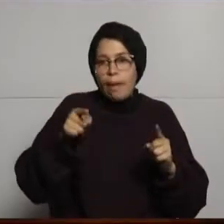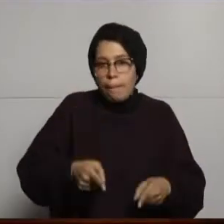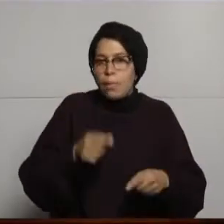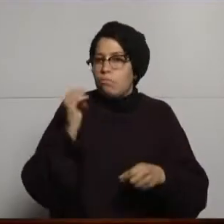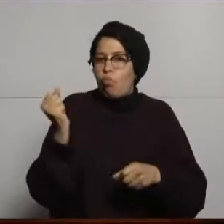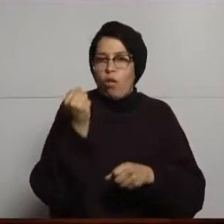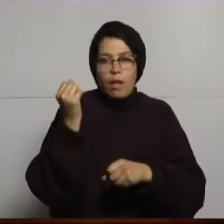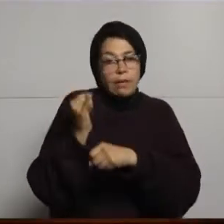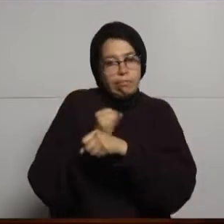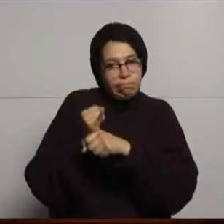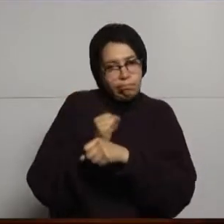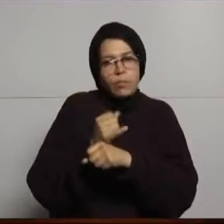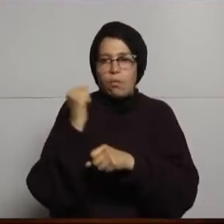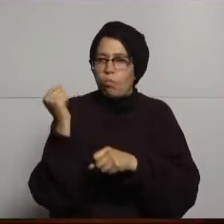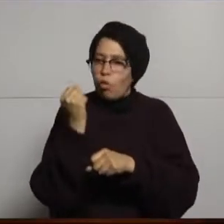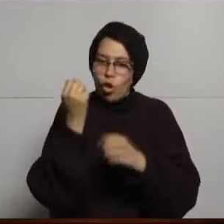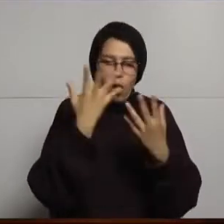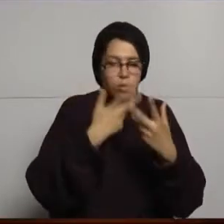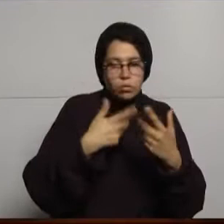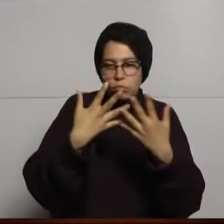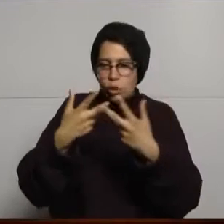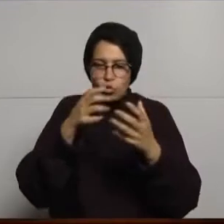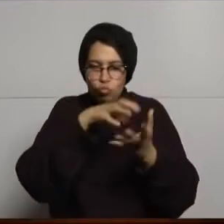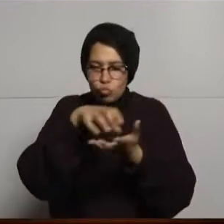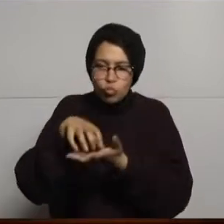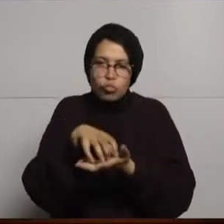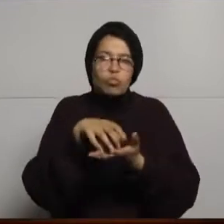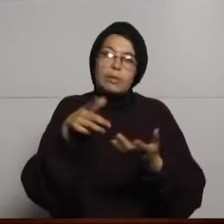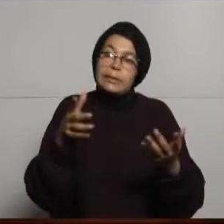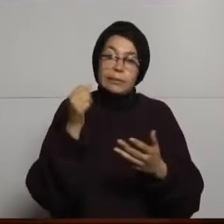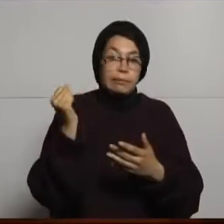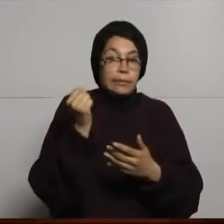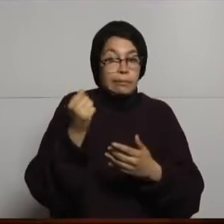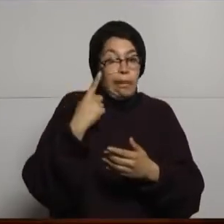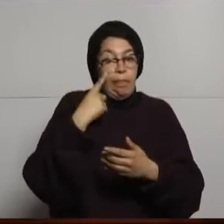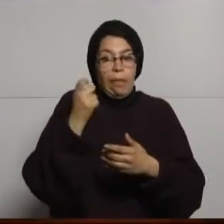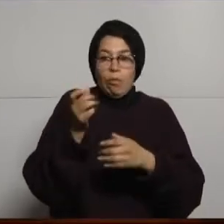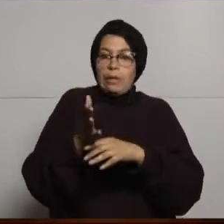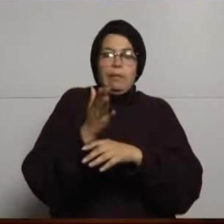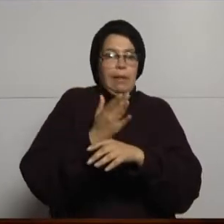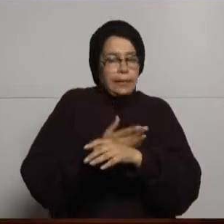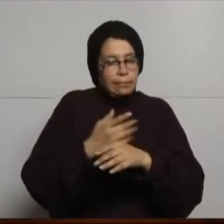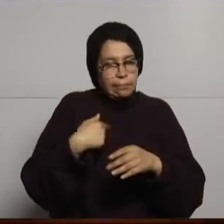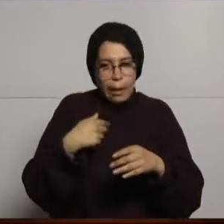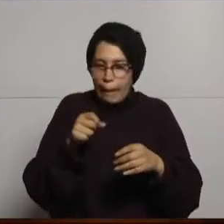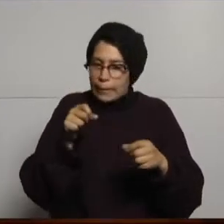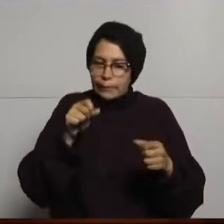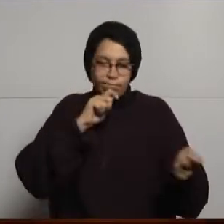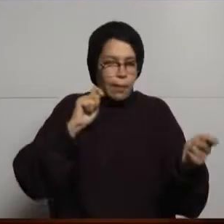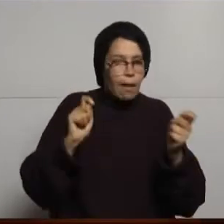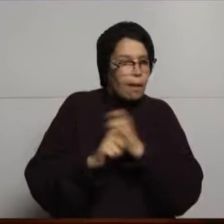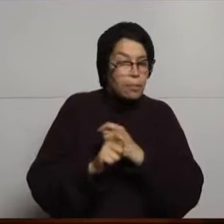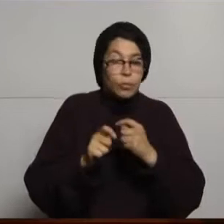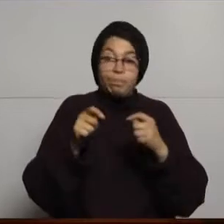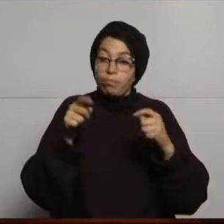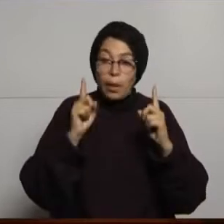que en todas las organizaciones en algún momento se necesita una especie de sacudón y de romper con algunos prejuicios, y creo que Montevideo Decide ha sido